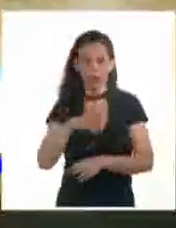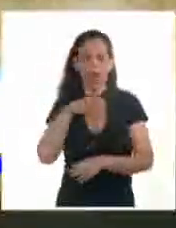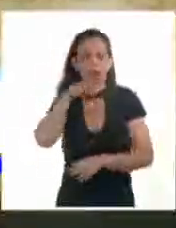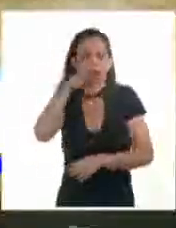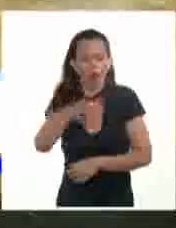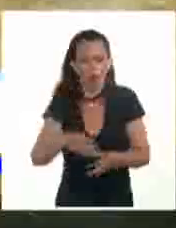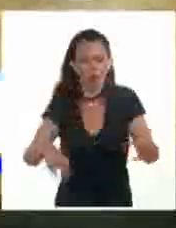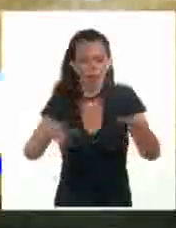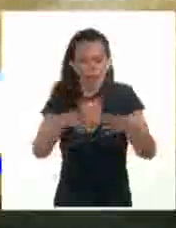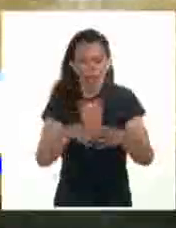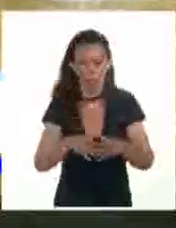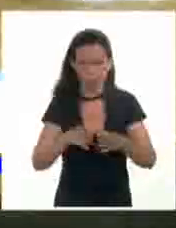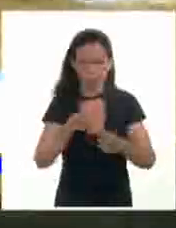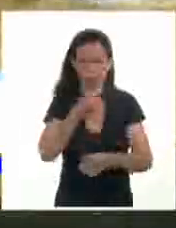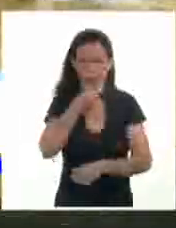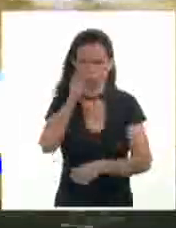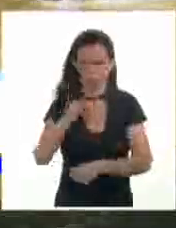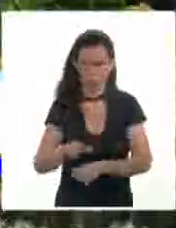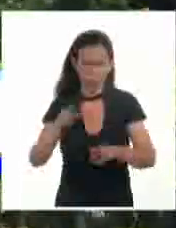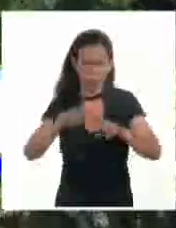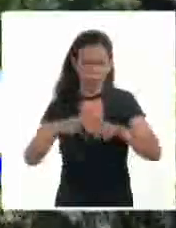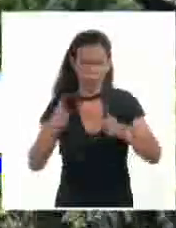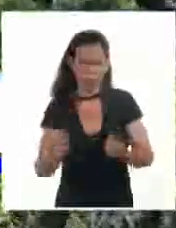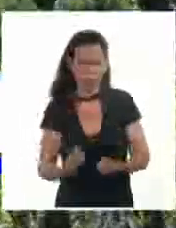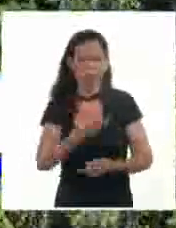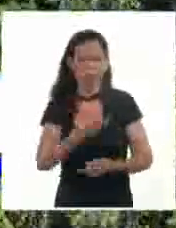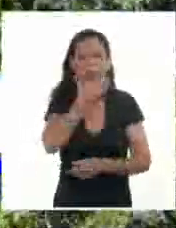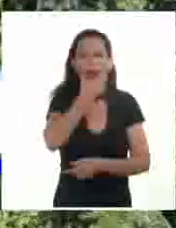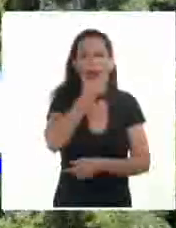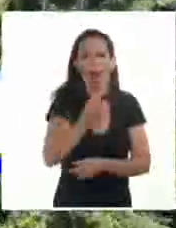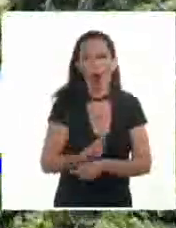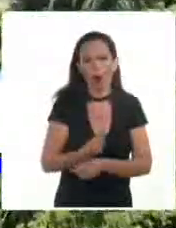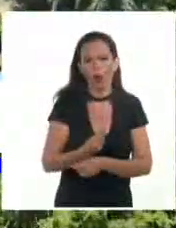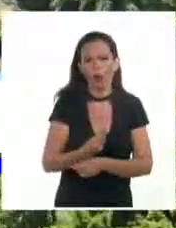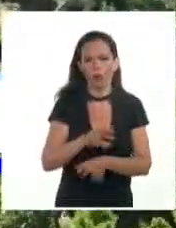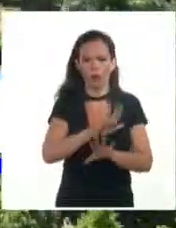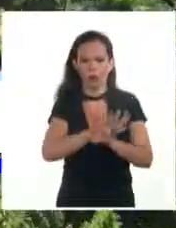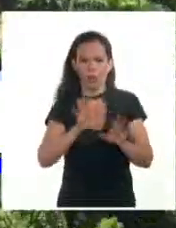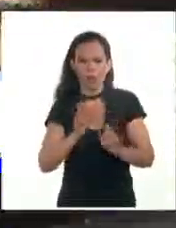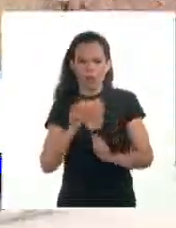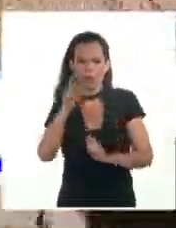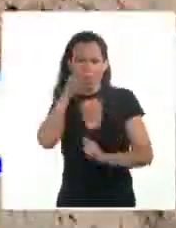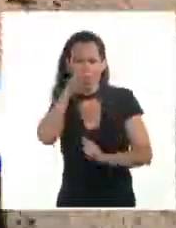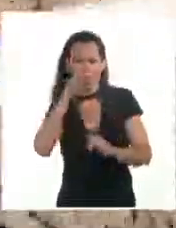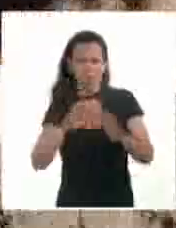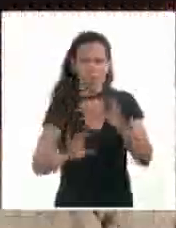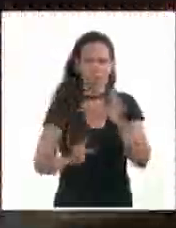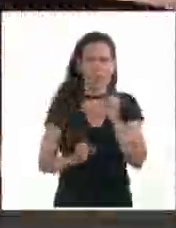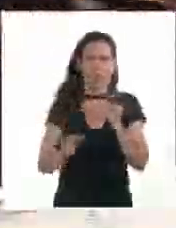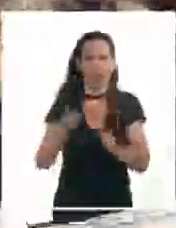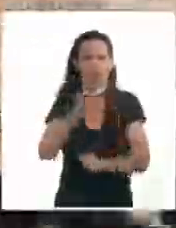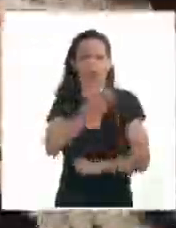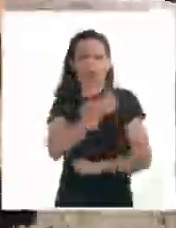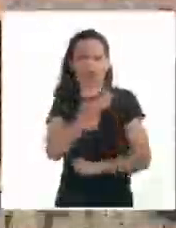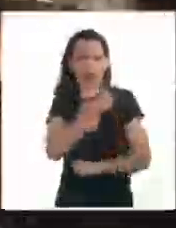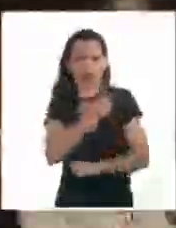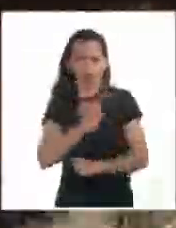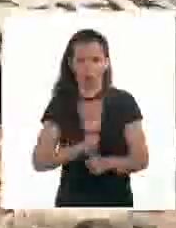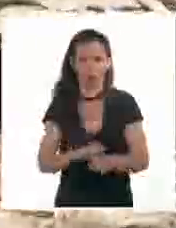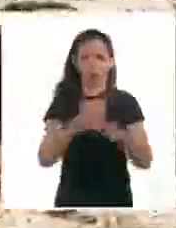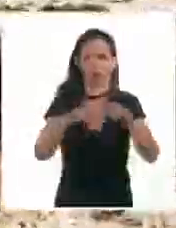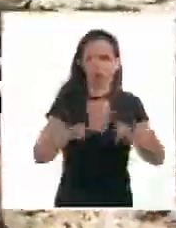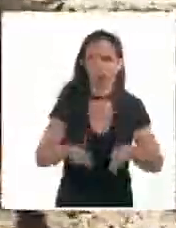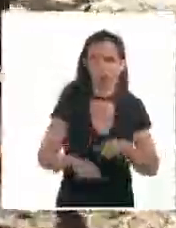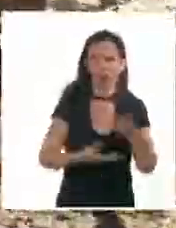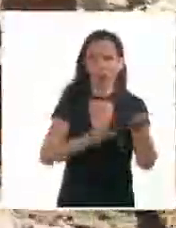de Alexis Nápoles Justi, uno de los jóvenes desmovilizados del servicio militar activo, quien desde el surco asegura la alimentación de su